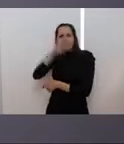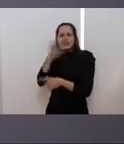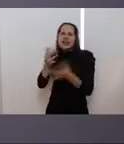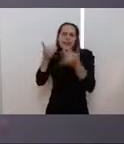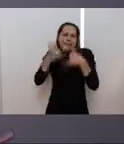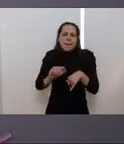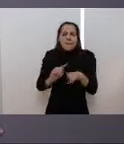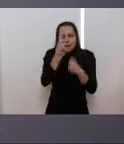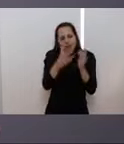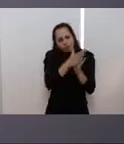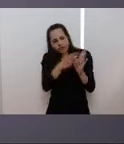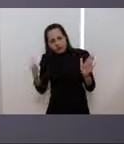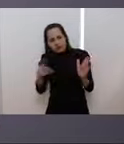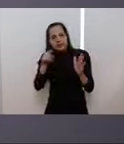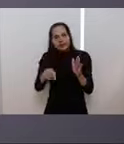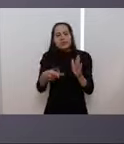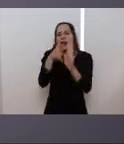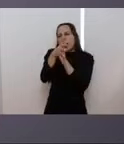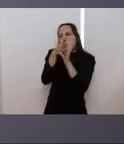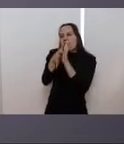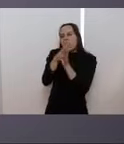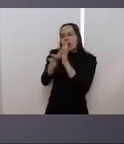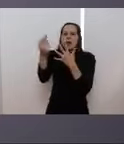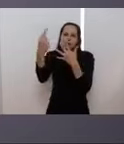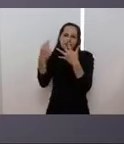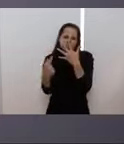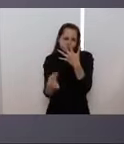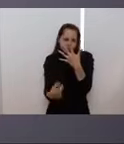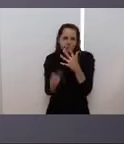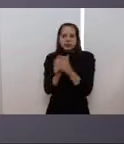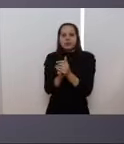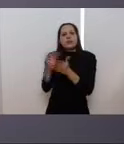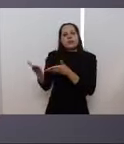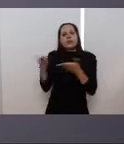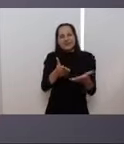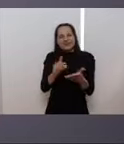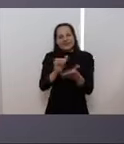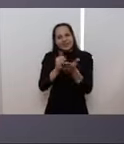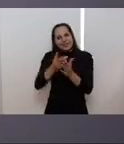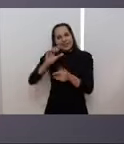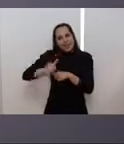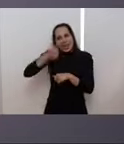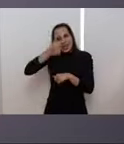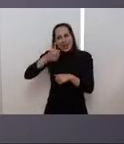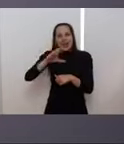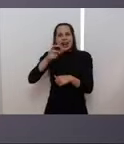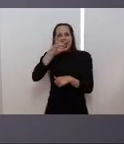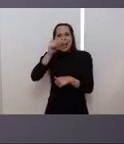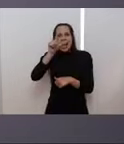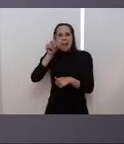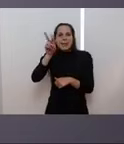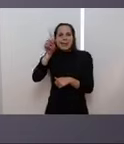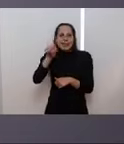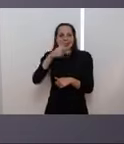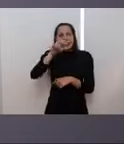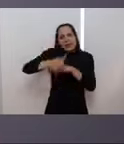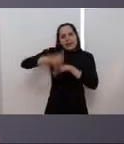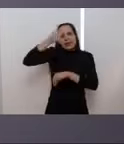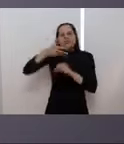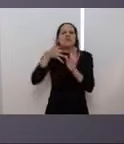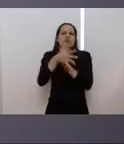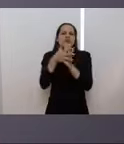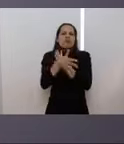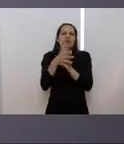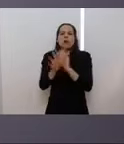esta primera parte de la rendición de cuentas invitó nuevamente a la general galván nuestra directora quien expondrá los resultados de los